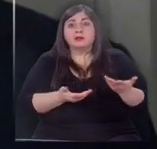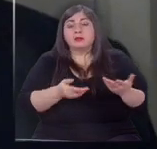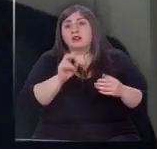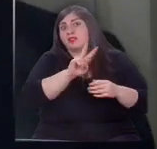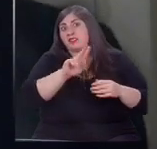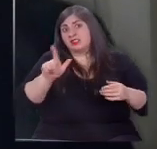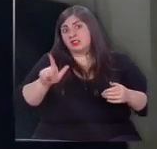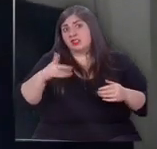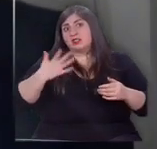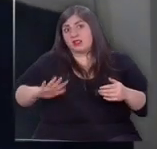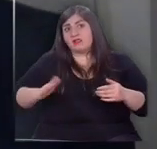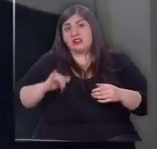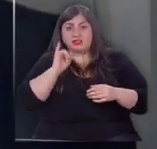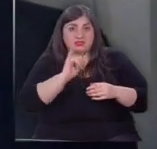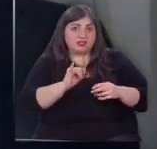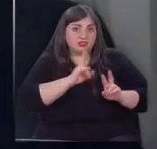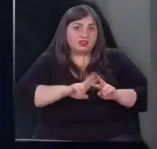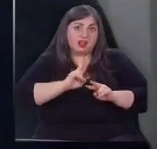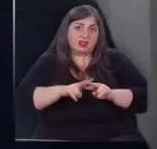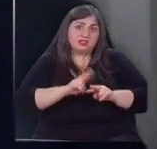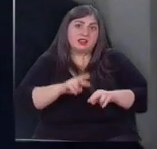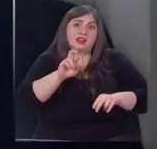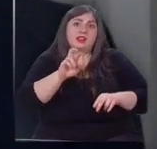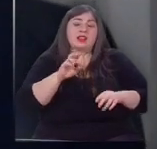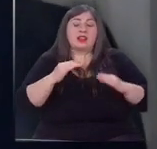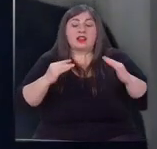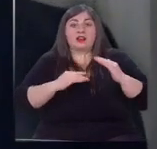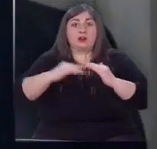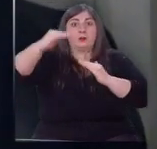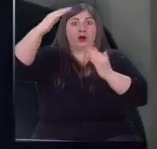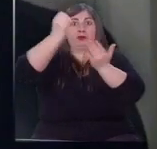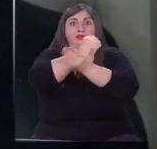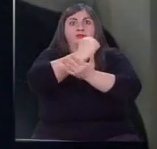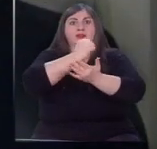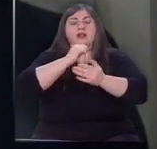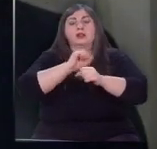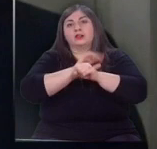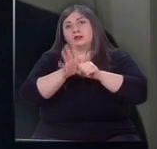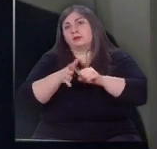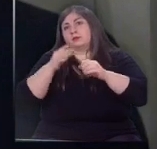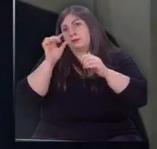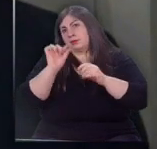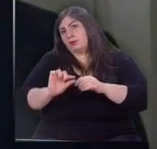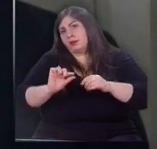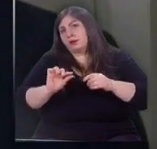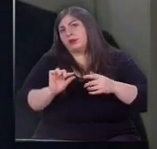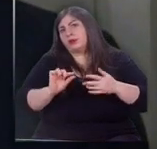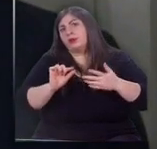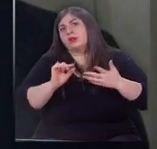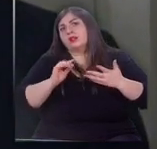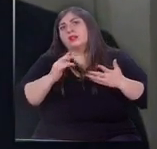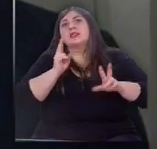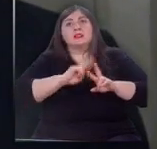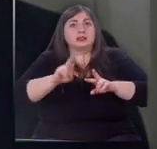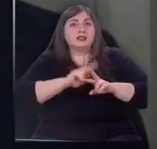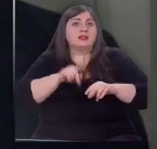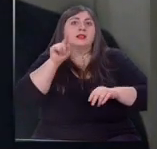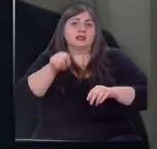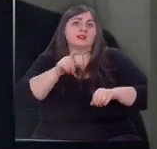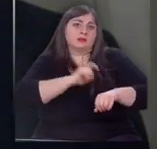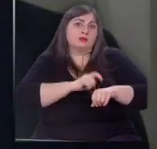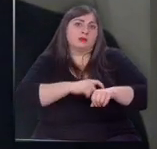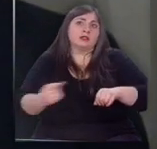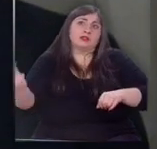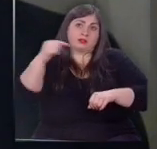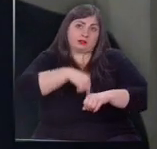el 27 de abril, probablemente si se da este pic del coronavirus precisamente en esa fecha, pareciera ser poco recomendable que se produjese justamente allí en esa fecha el